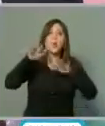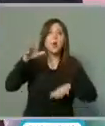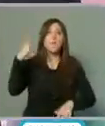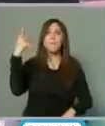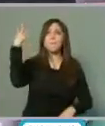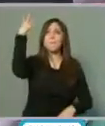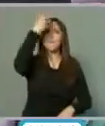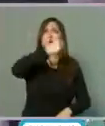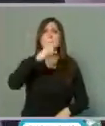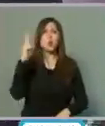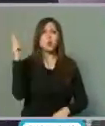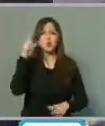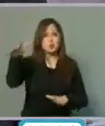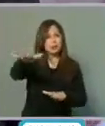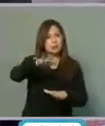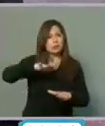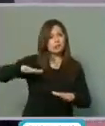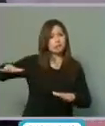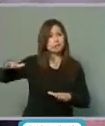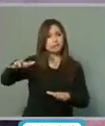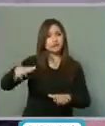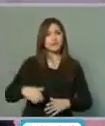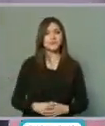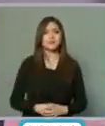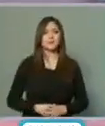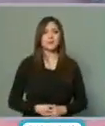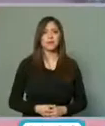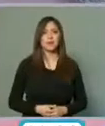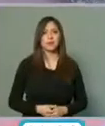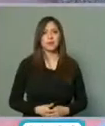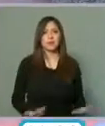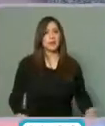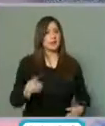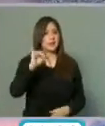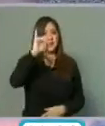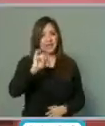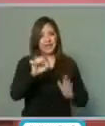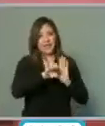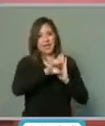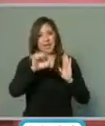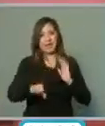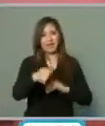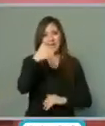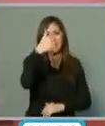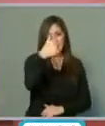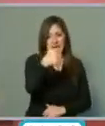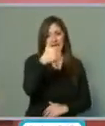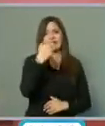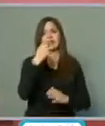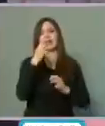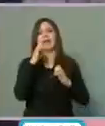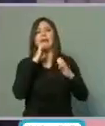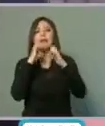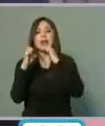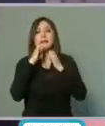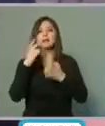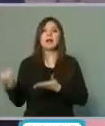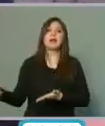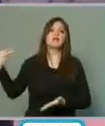tiene. Por supuesto, y hasta a pesar de que tuvimos seis ya entrevistas, programaciones